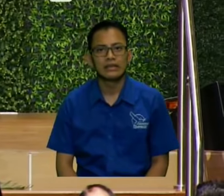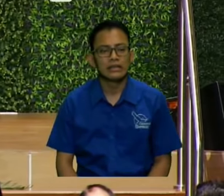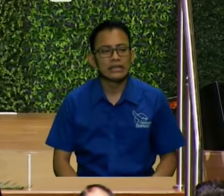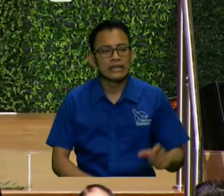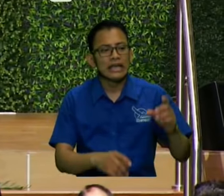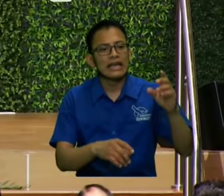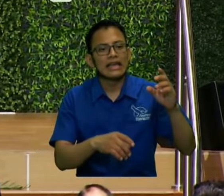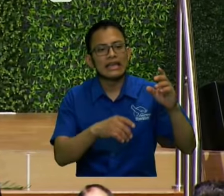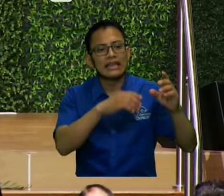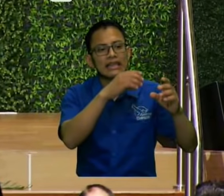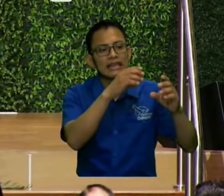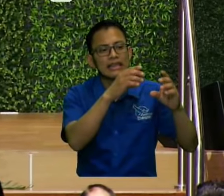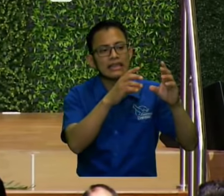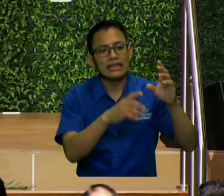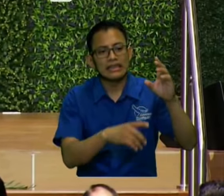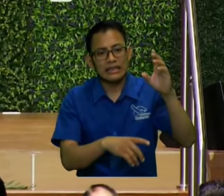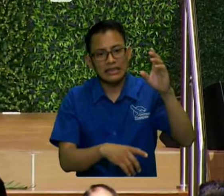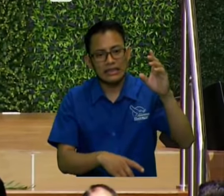conformación